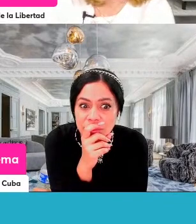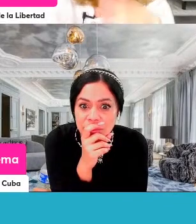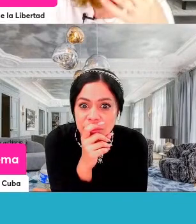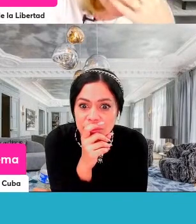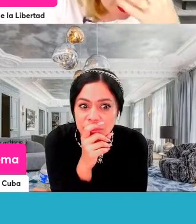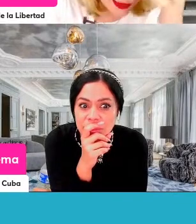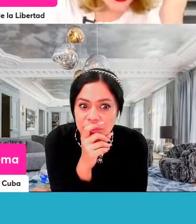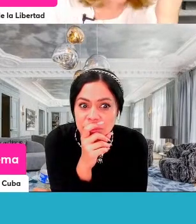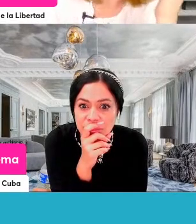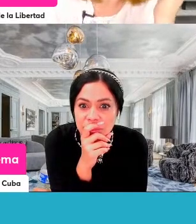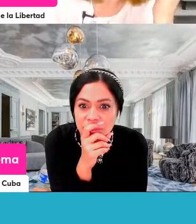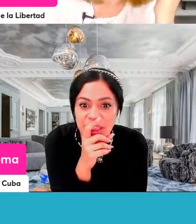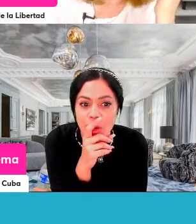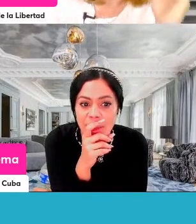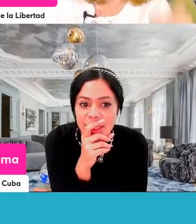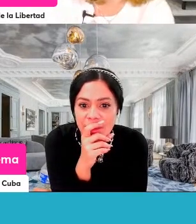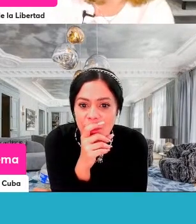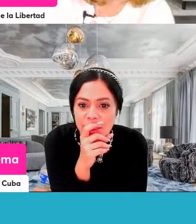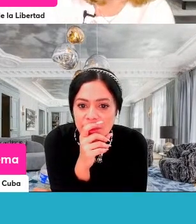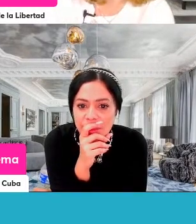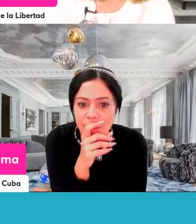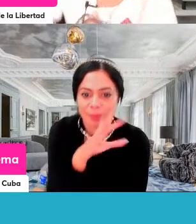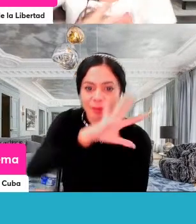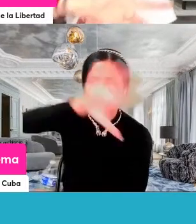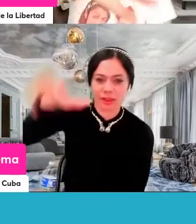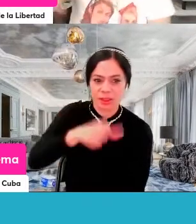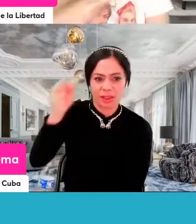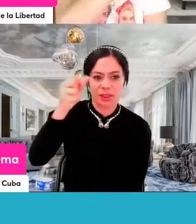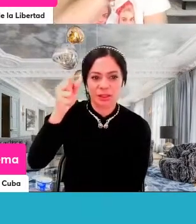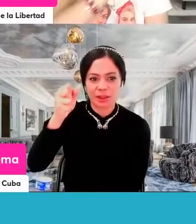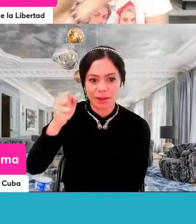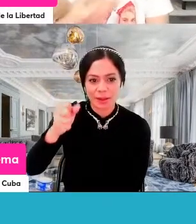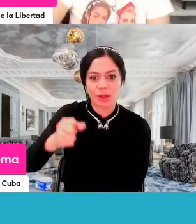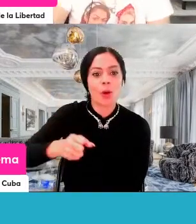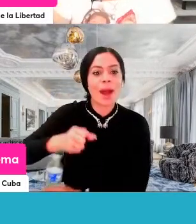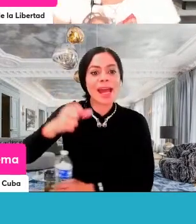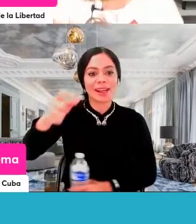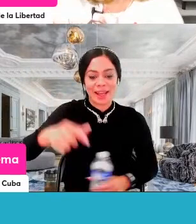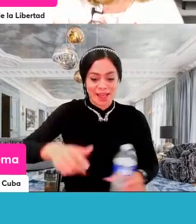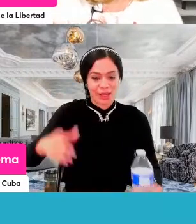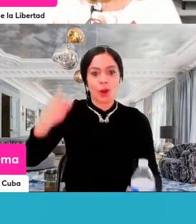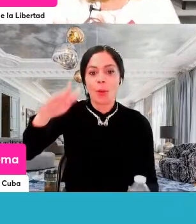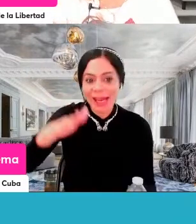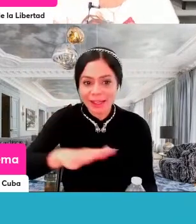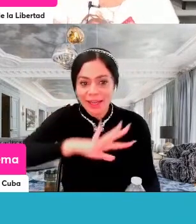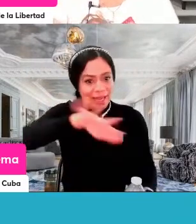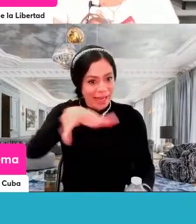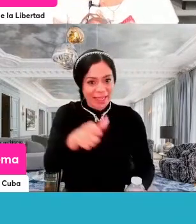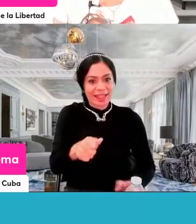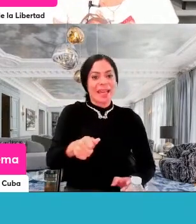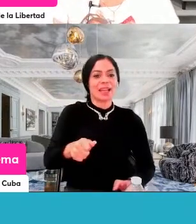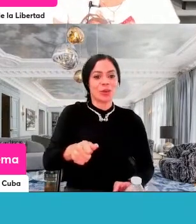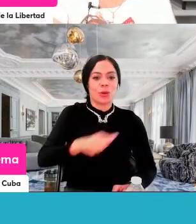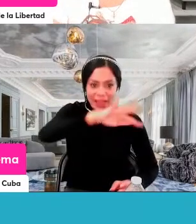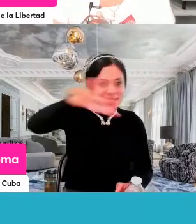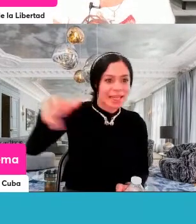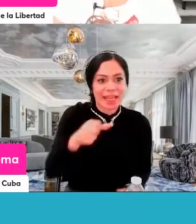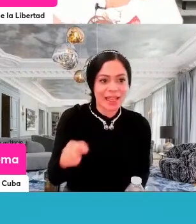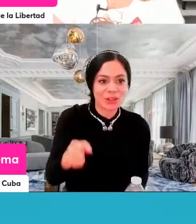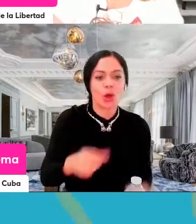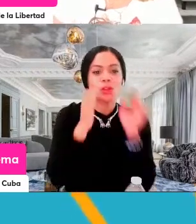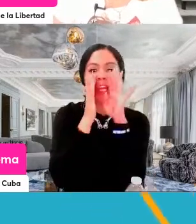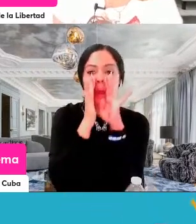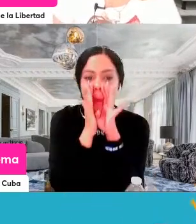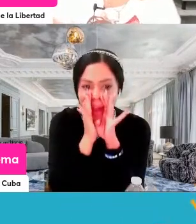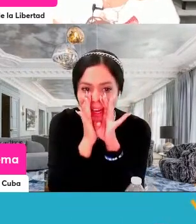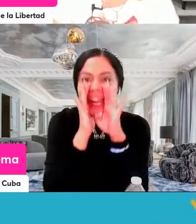una cara que para qué. O sea, psicópata, quítale la mercancía. Robar. Este gesto es el